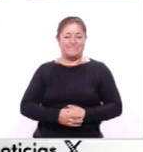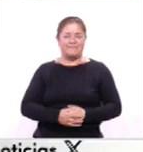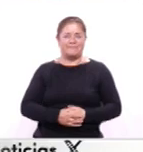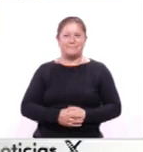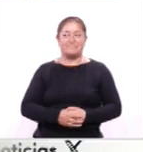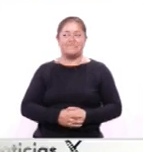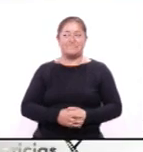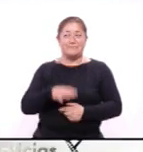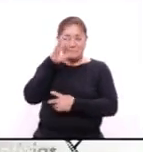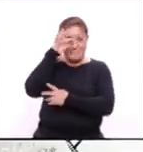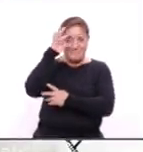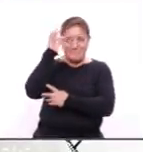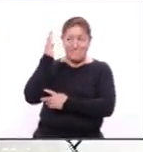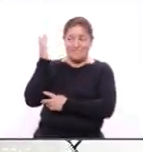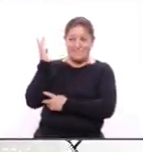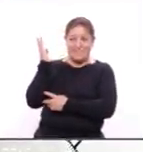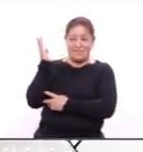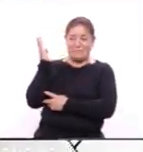Coracyt Noticias.